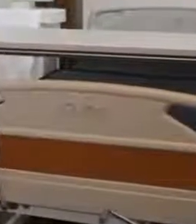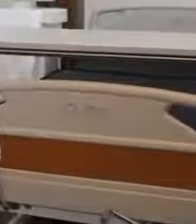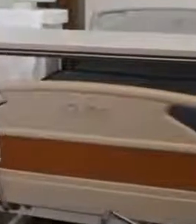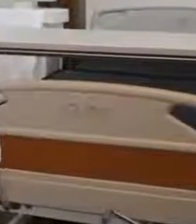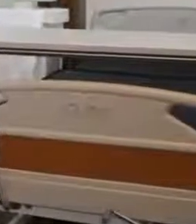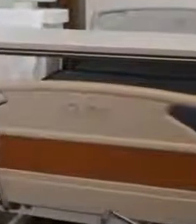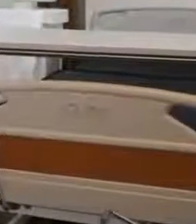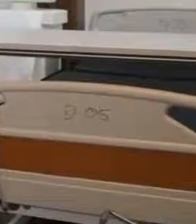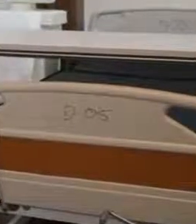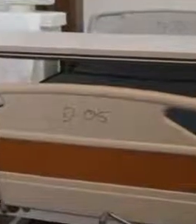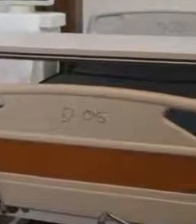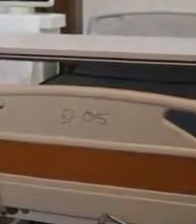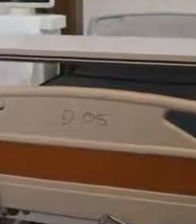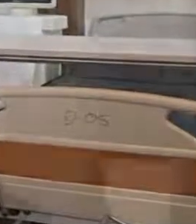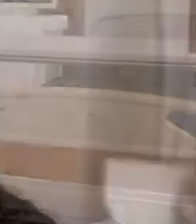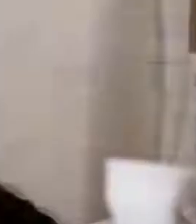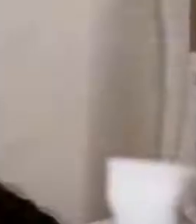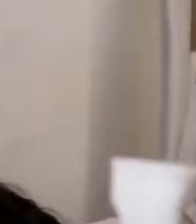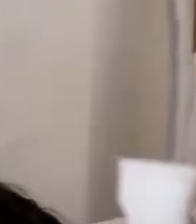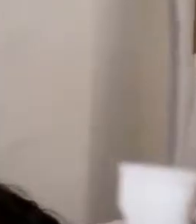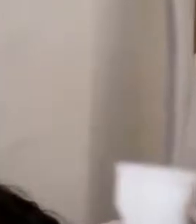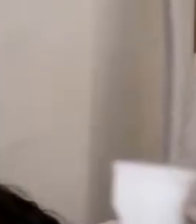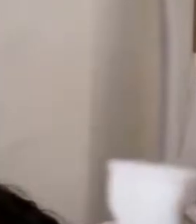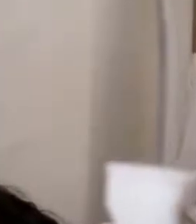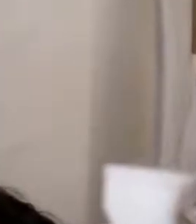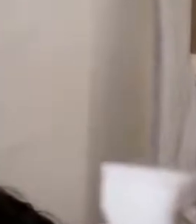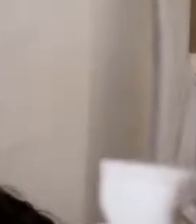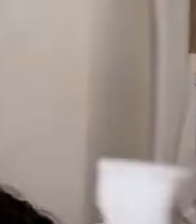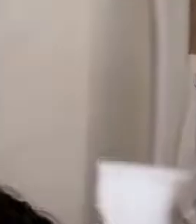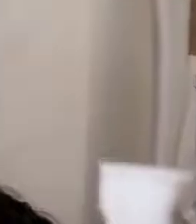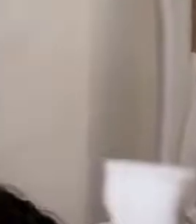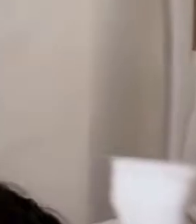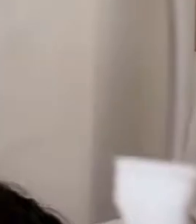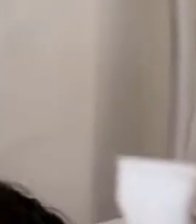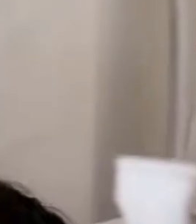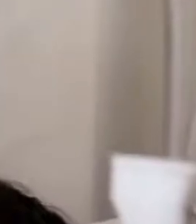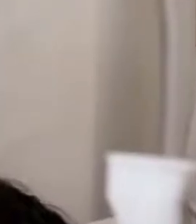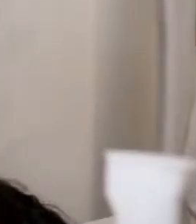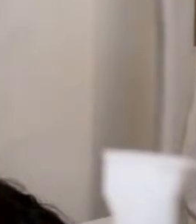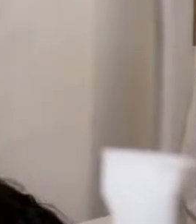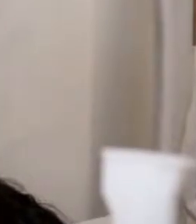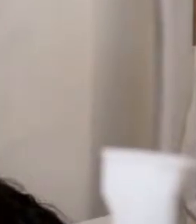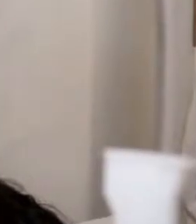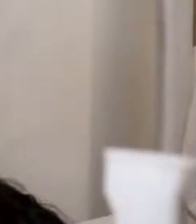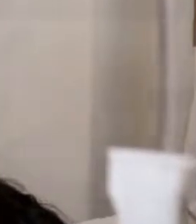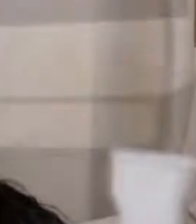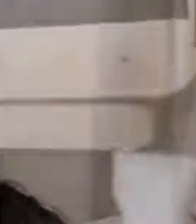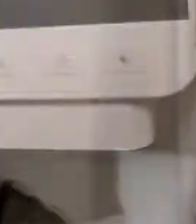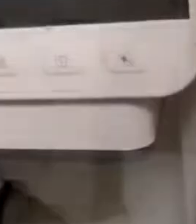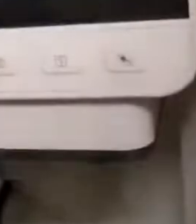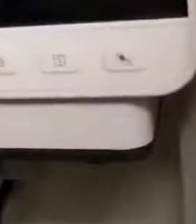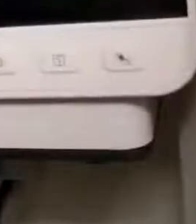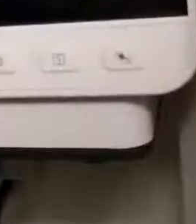aunque ya se cuente con vacunación, pues no tenemos diferenciación como seres humanos cuando se trata de salud y